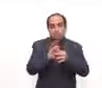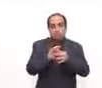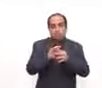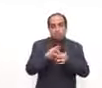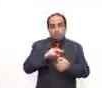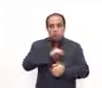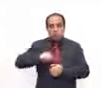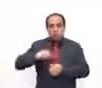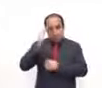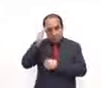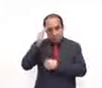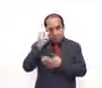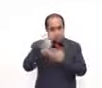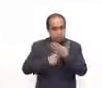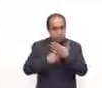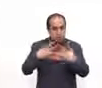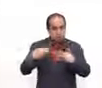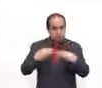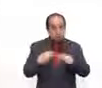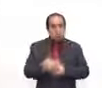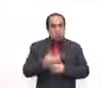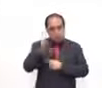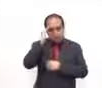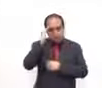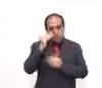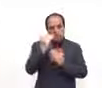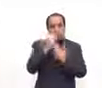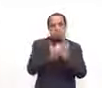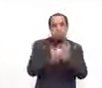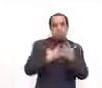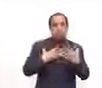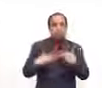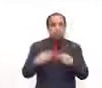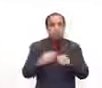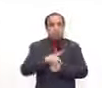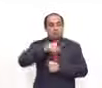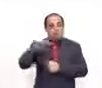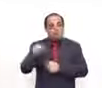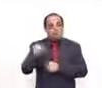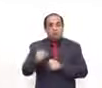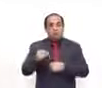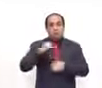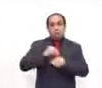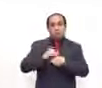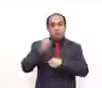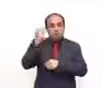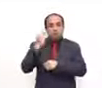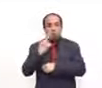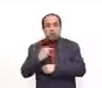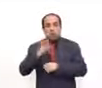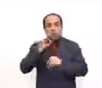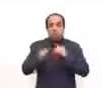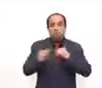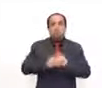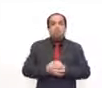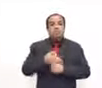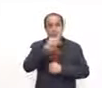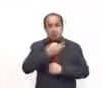en el cual teníamos una reducción de los contagios posterior a la implementación del semáforo rojo y el fin de las fiestas navideñas. Siguiente.